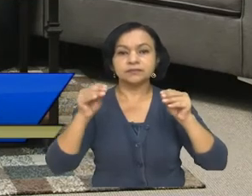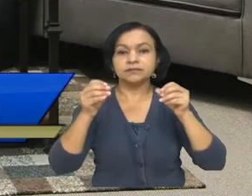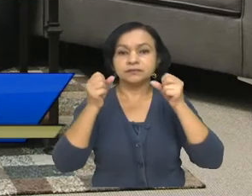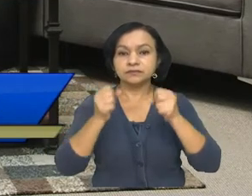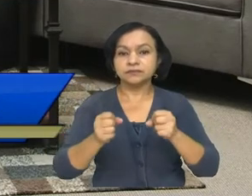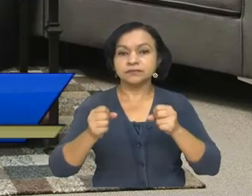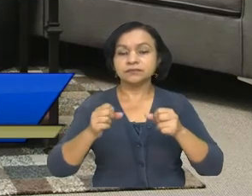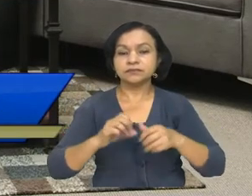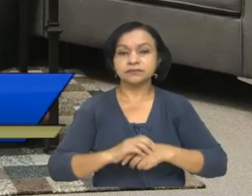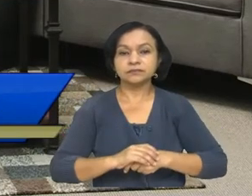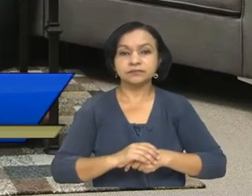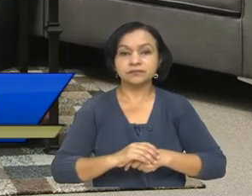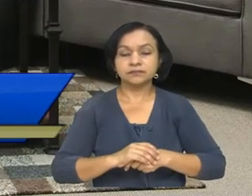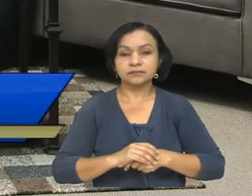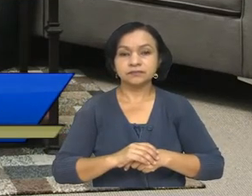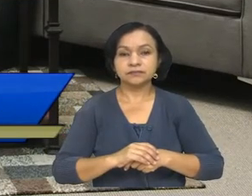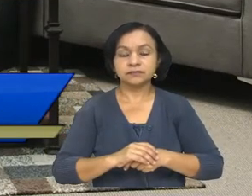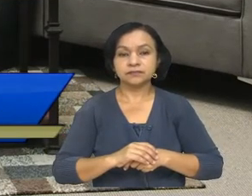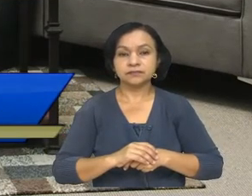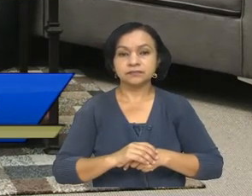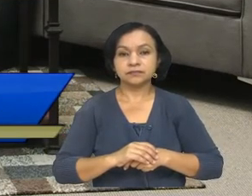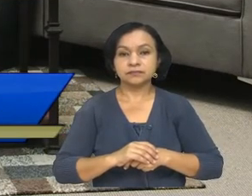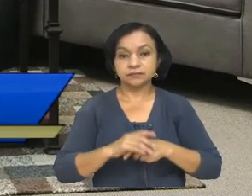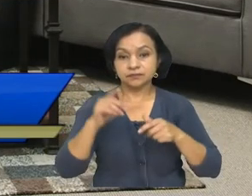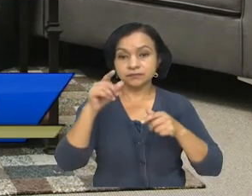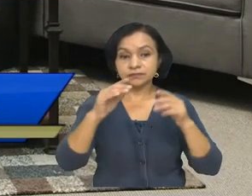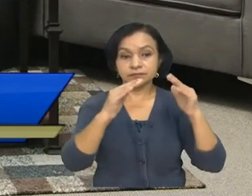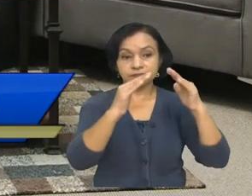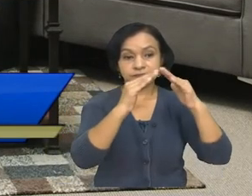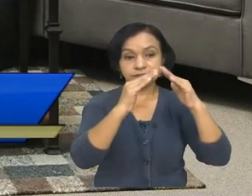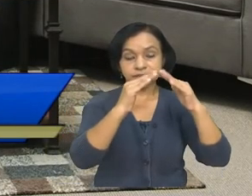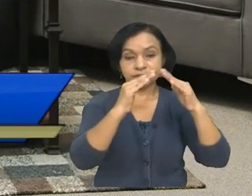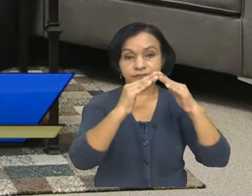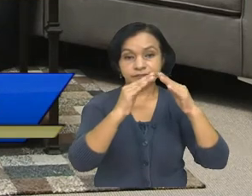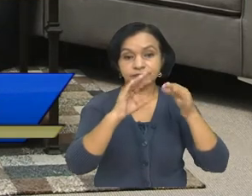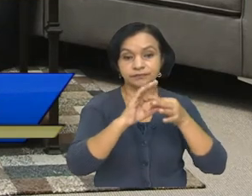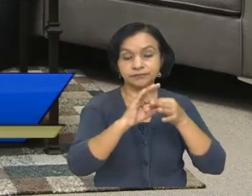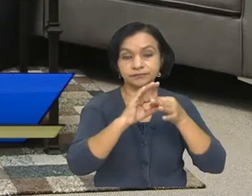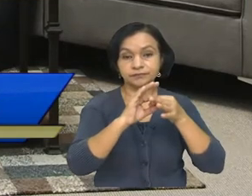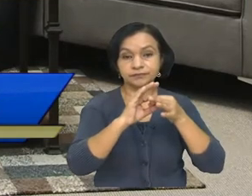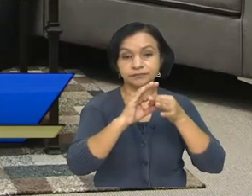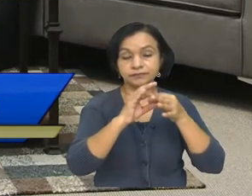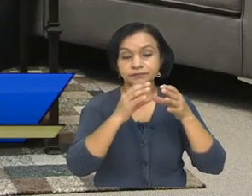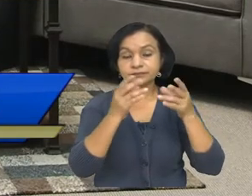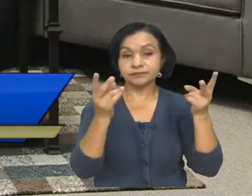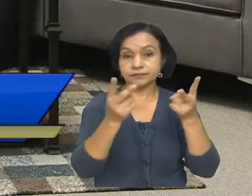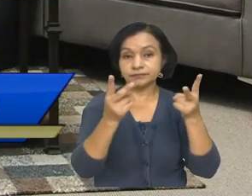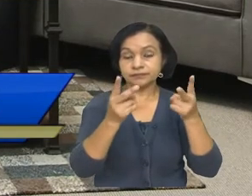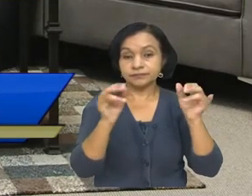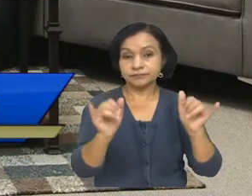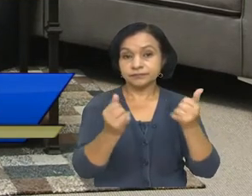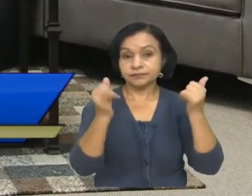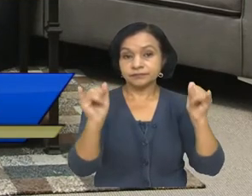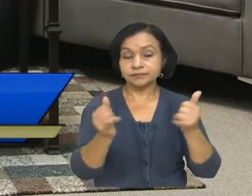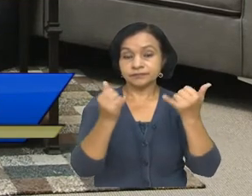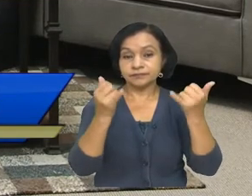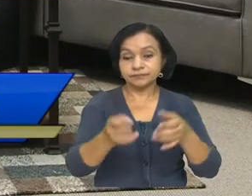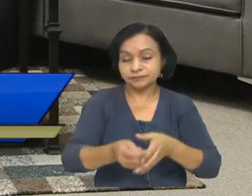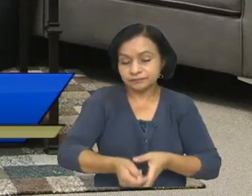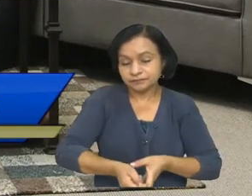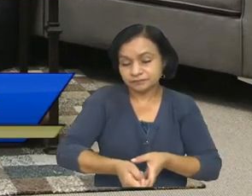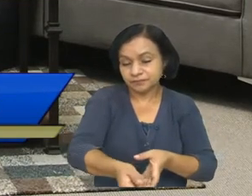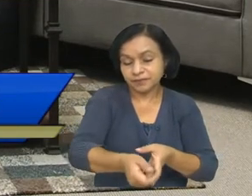que había estado en esa casa que cuando nosotros llegamos a jugar chibolas y